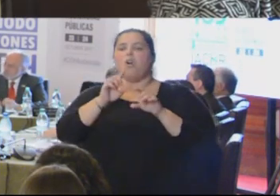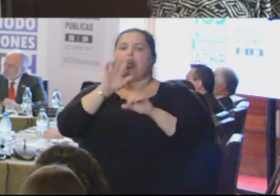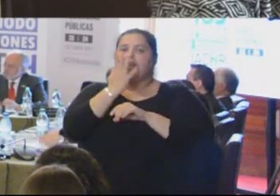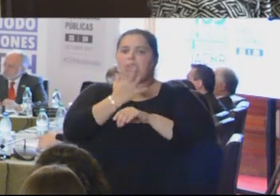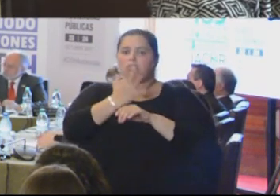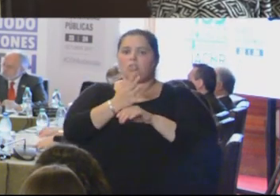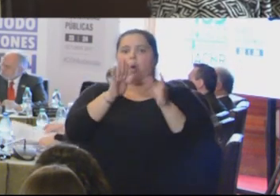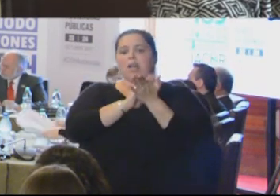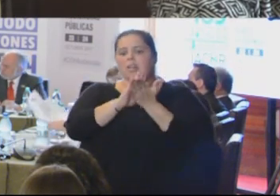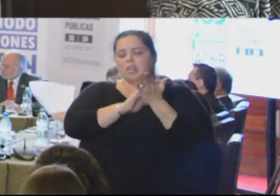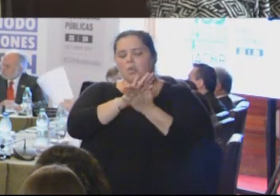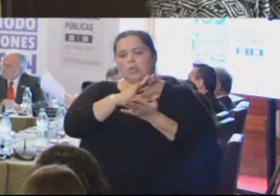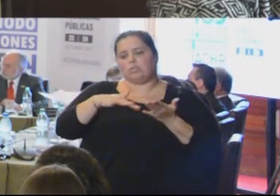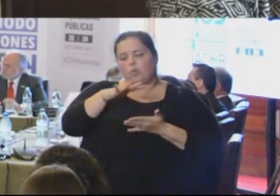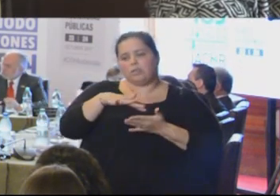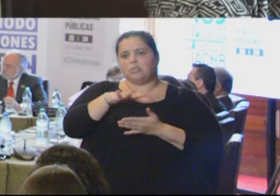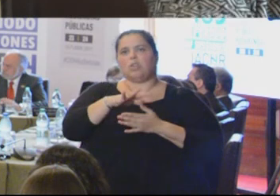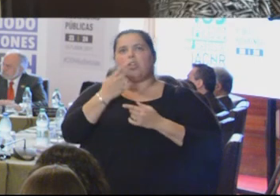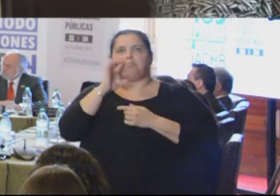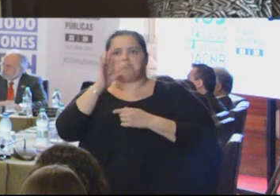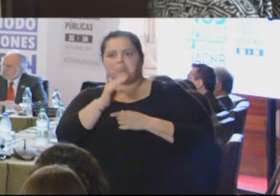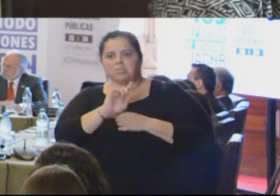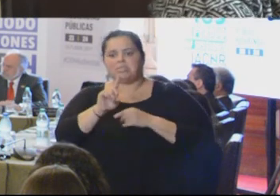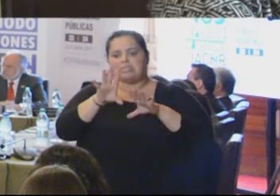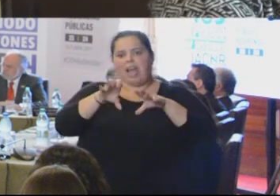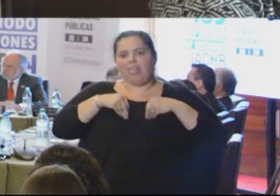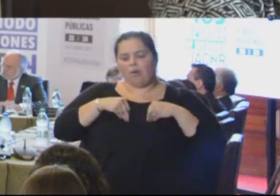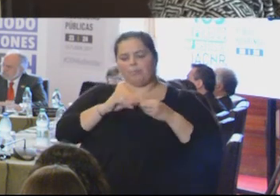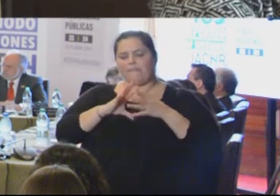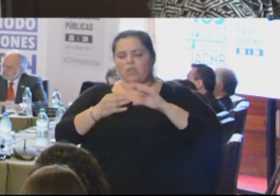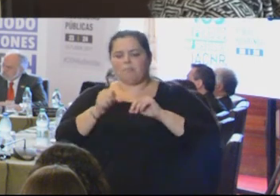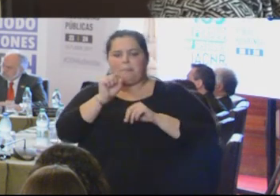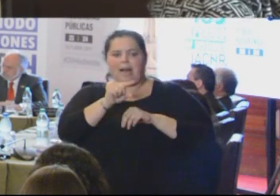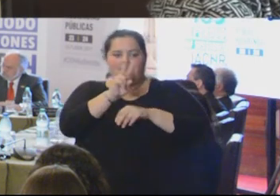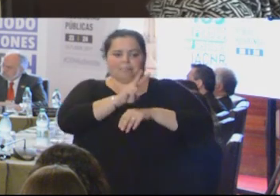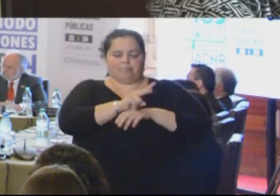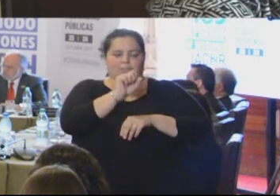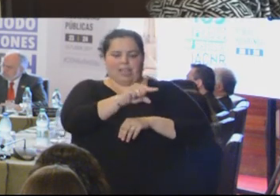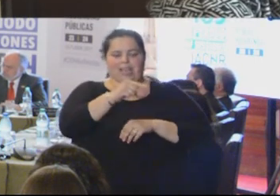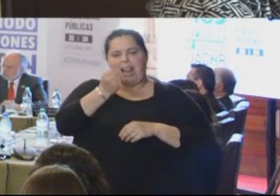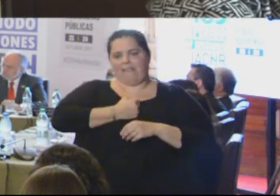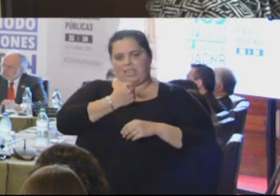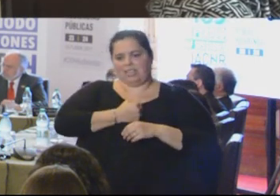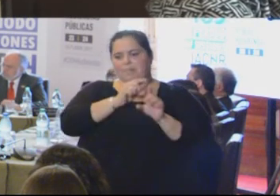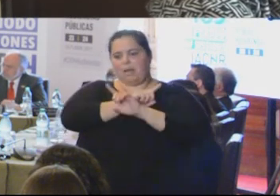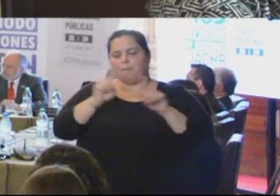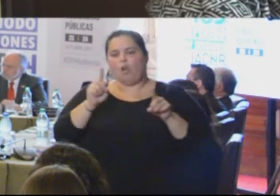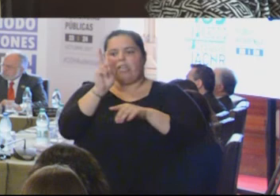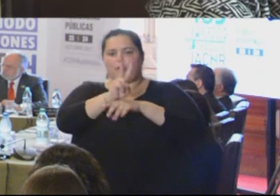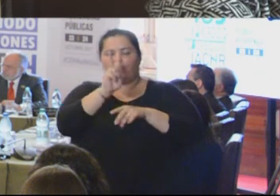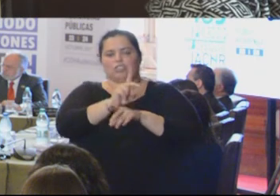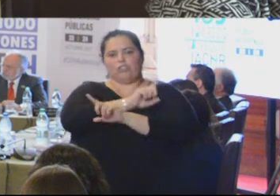ningún caso conocido se han adoptado medidas especiales en favor de las víctimas ni de protección o prohibiciones a los